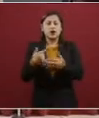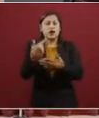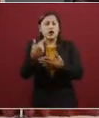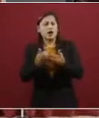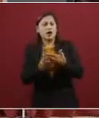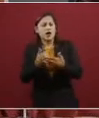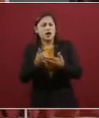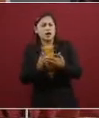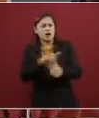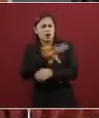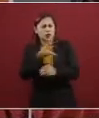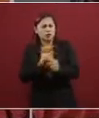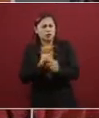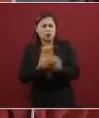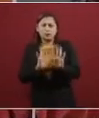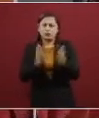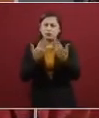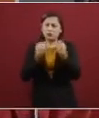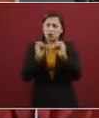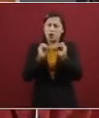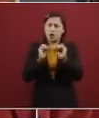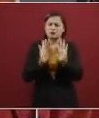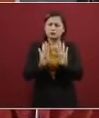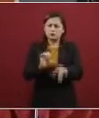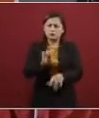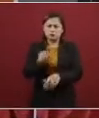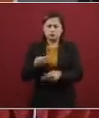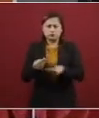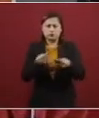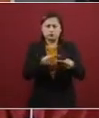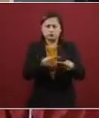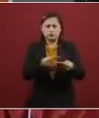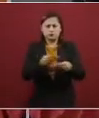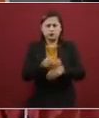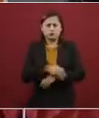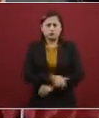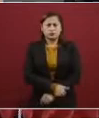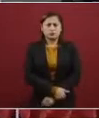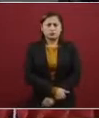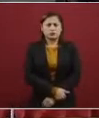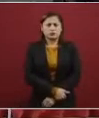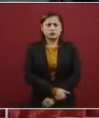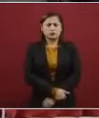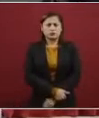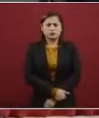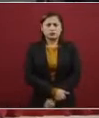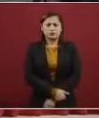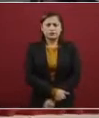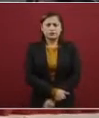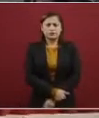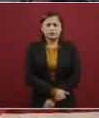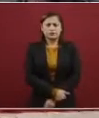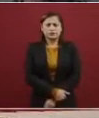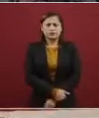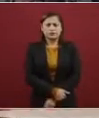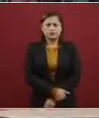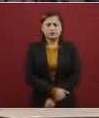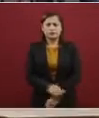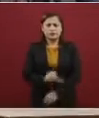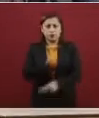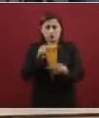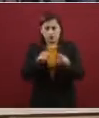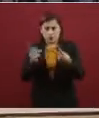no no las tengo pero te las voy a dar gracias saltamos al otro pregunto no